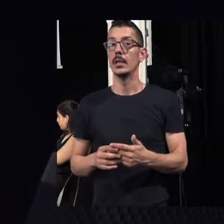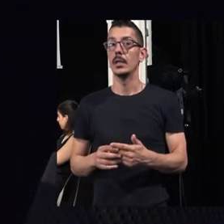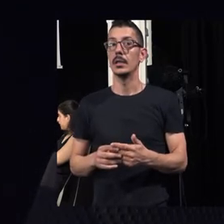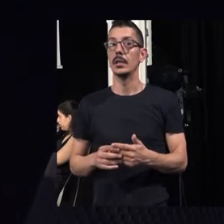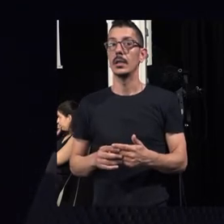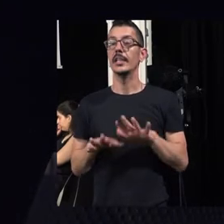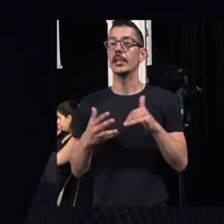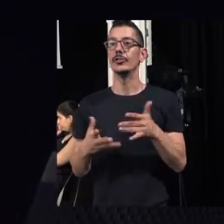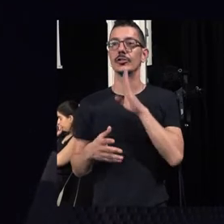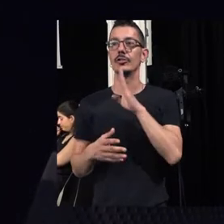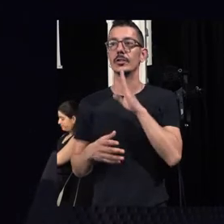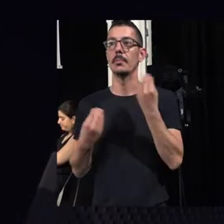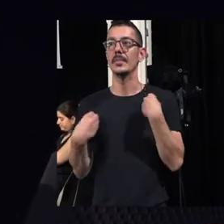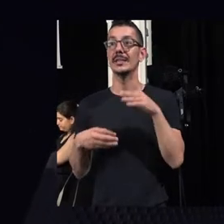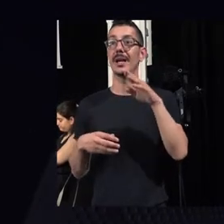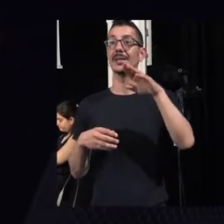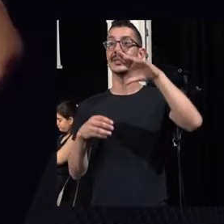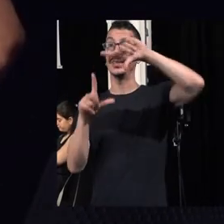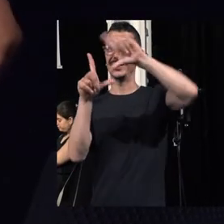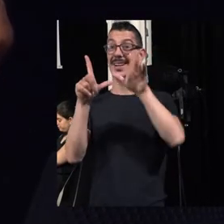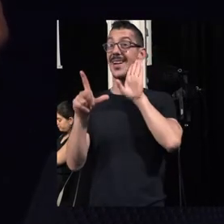lo que ocurre es que esas identidades también